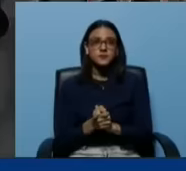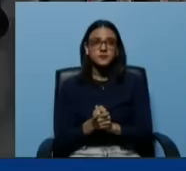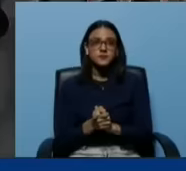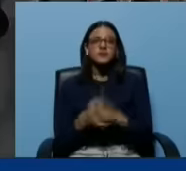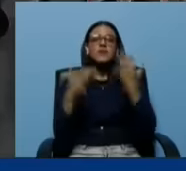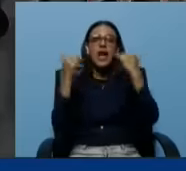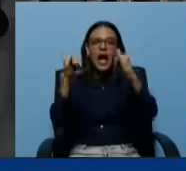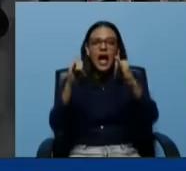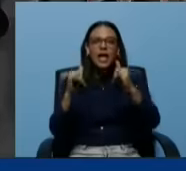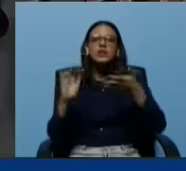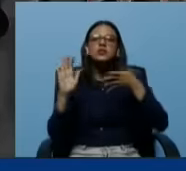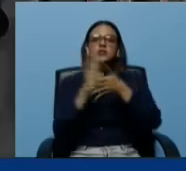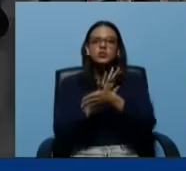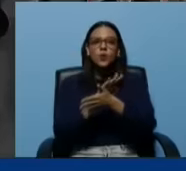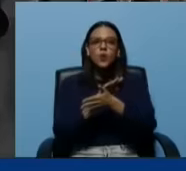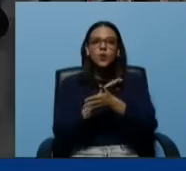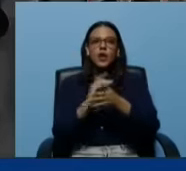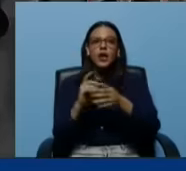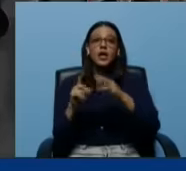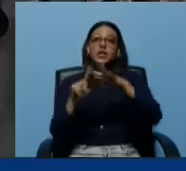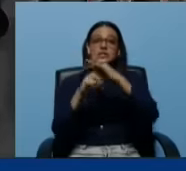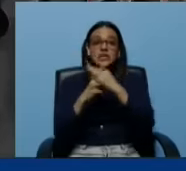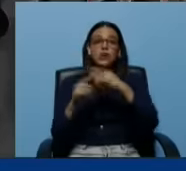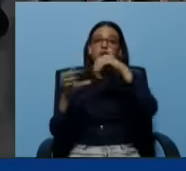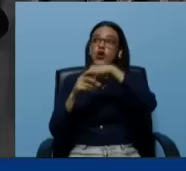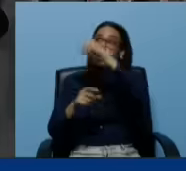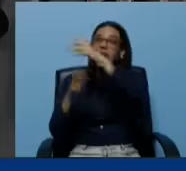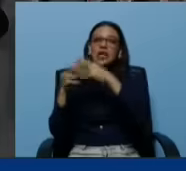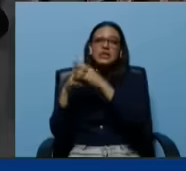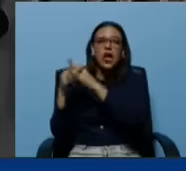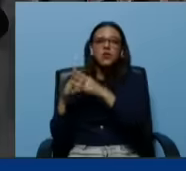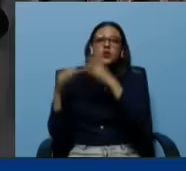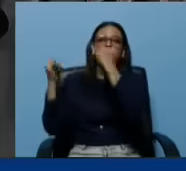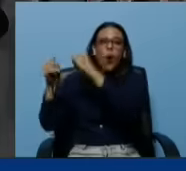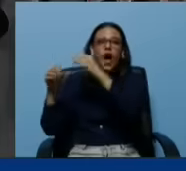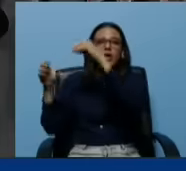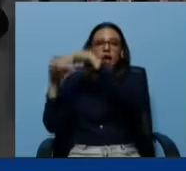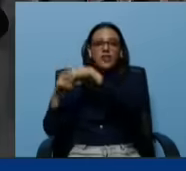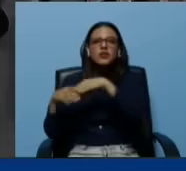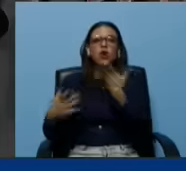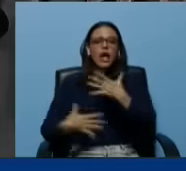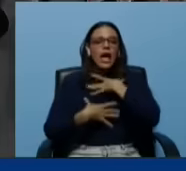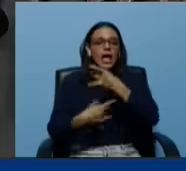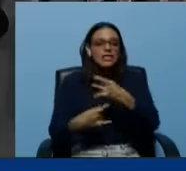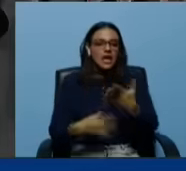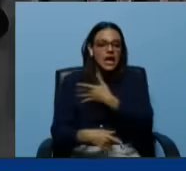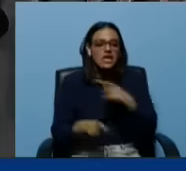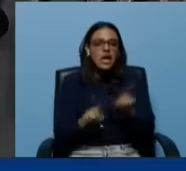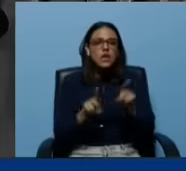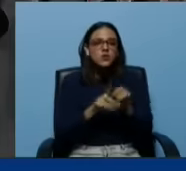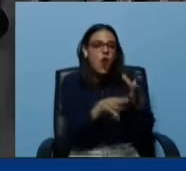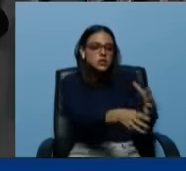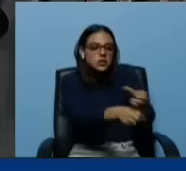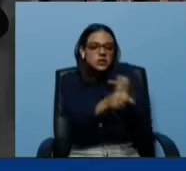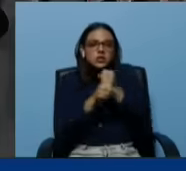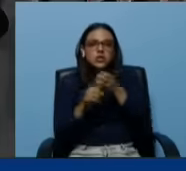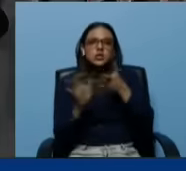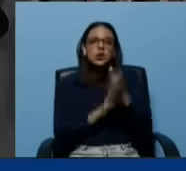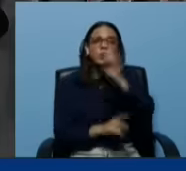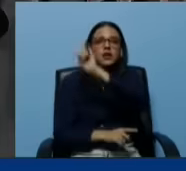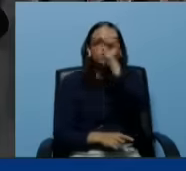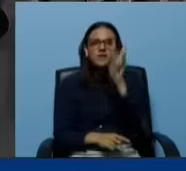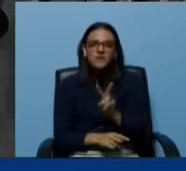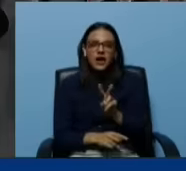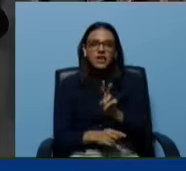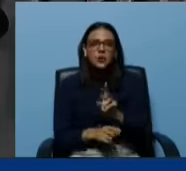hay una clase de los Estados Unidos que está interesada en apropiarse de los recursos de Venezuela,